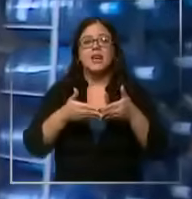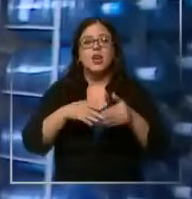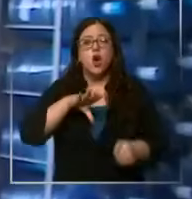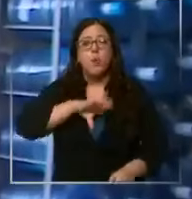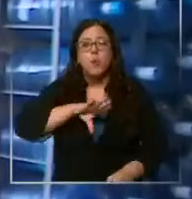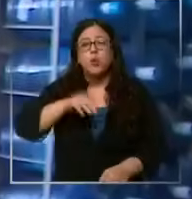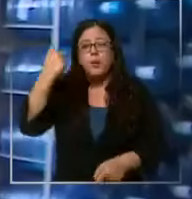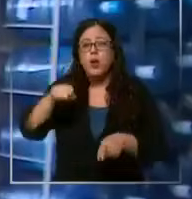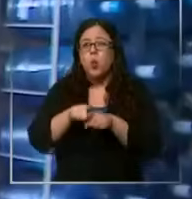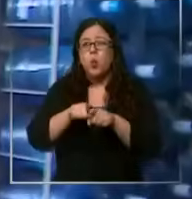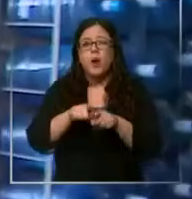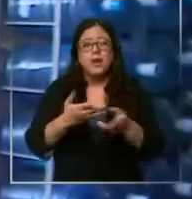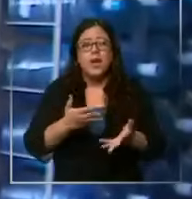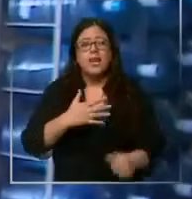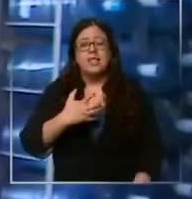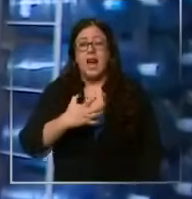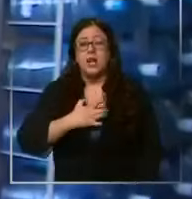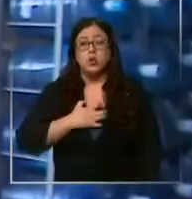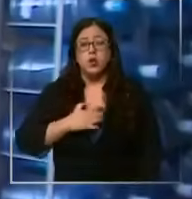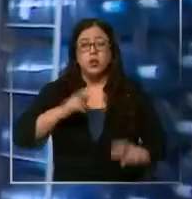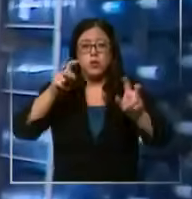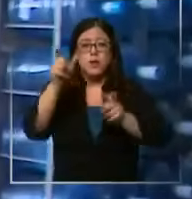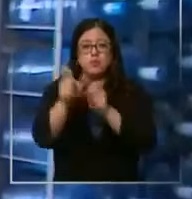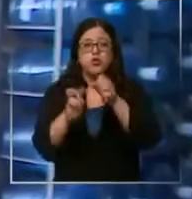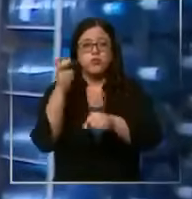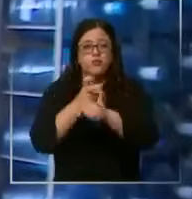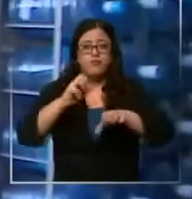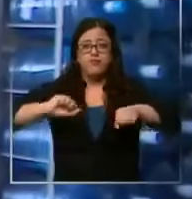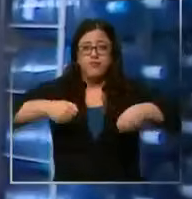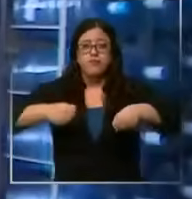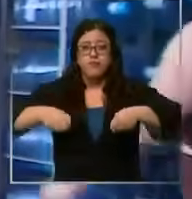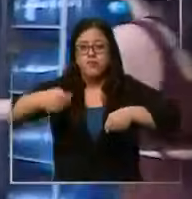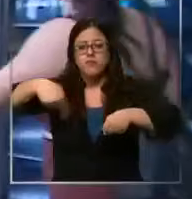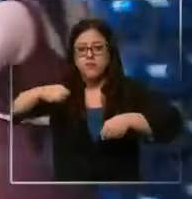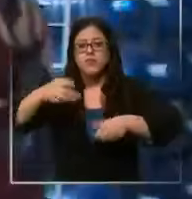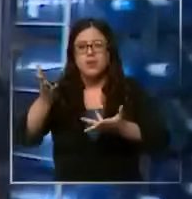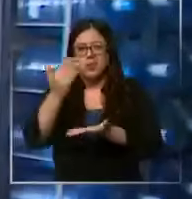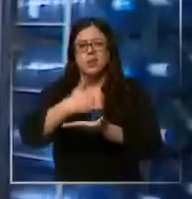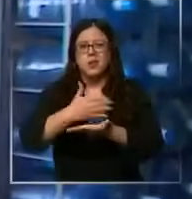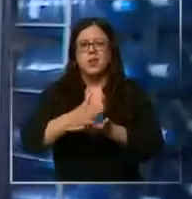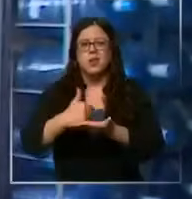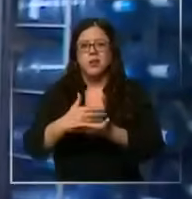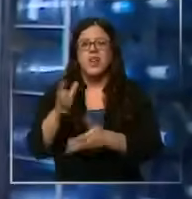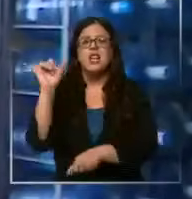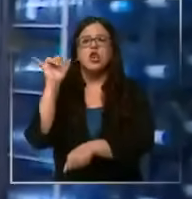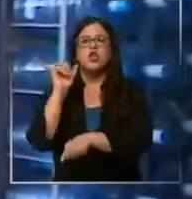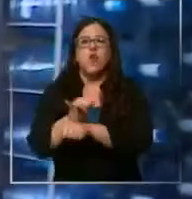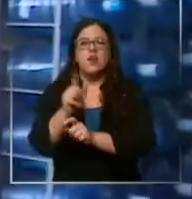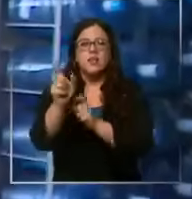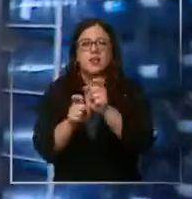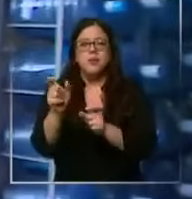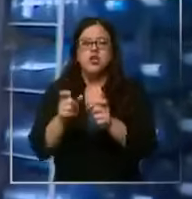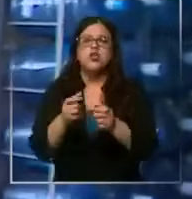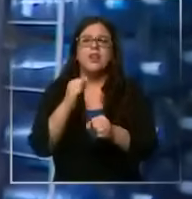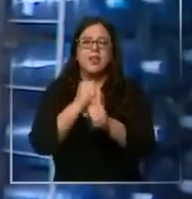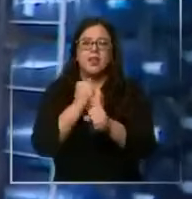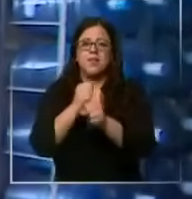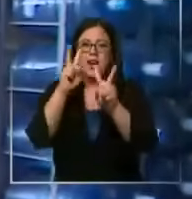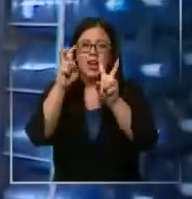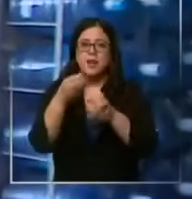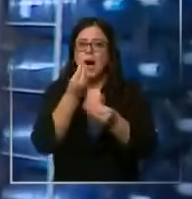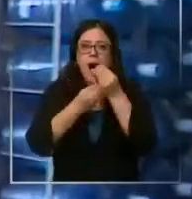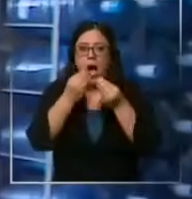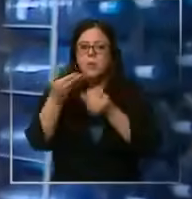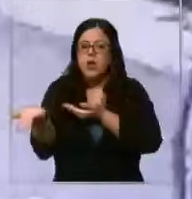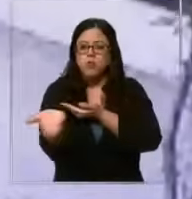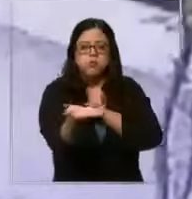asustados en el tema de los motochoros porque realmente son motolineales. Falsos deliveries en realidad, falsos deliveries que yo creo